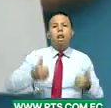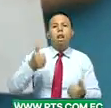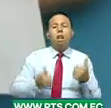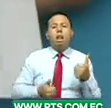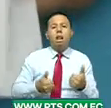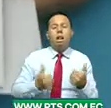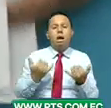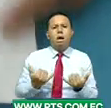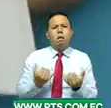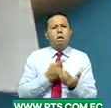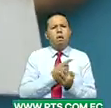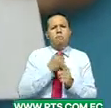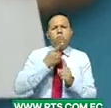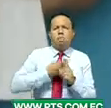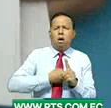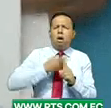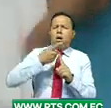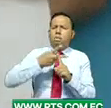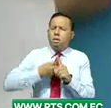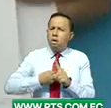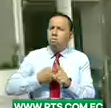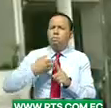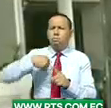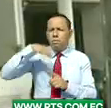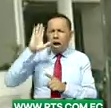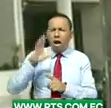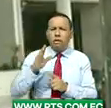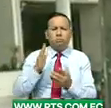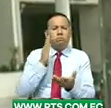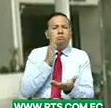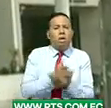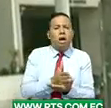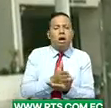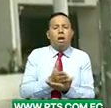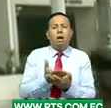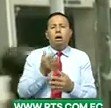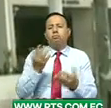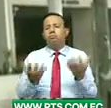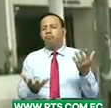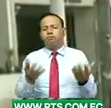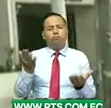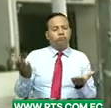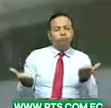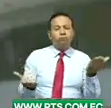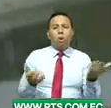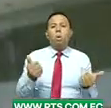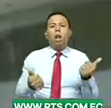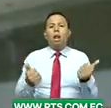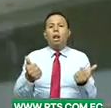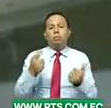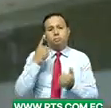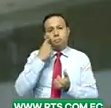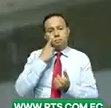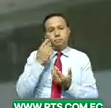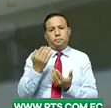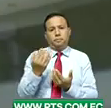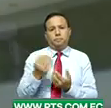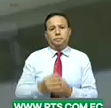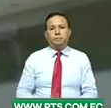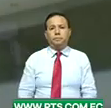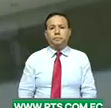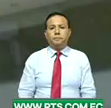lleva más de 2 meses paralizado por sentencias a favor de Jorge Yunda y Santiago Guarderas.